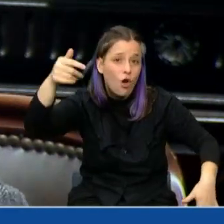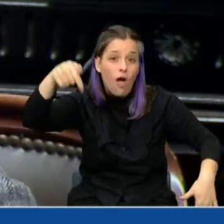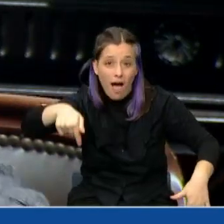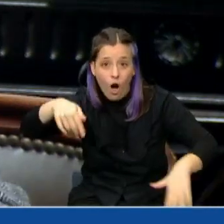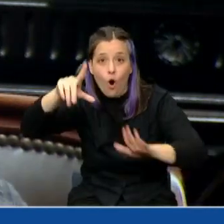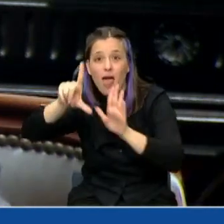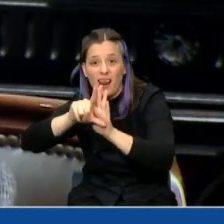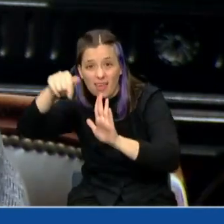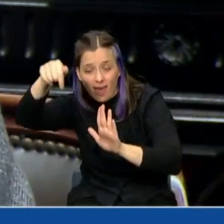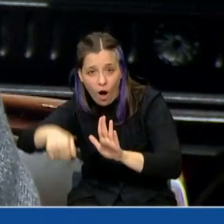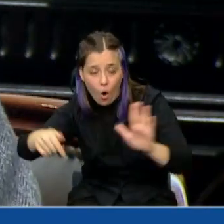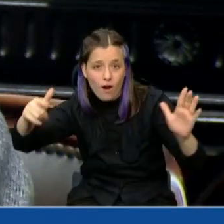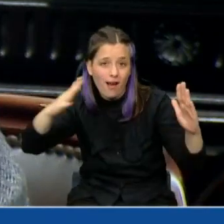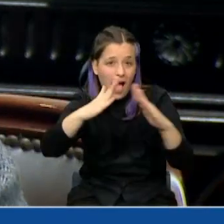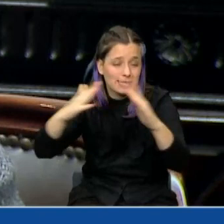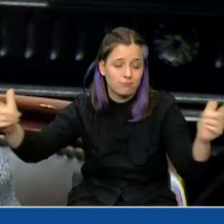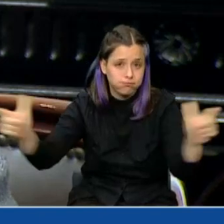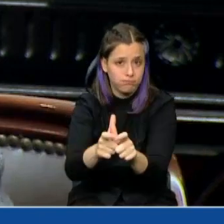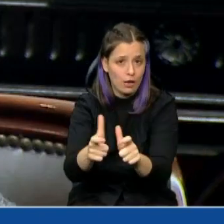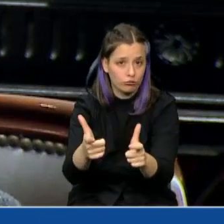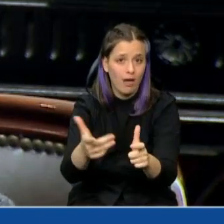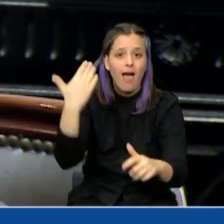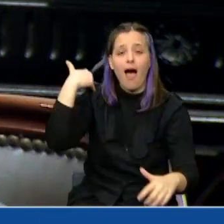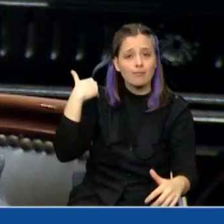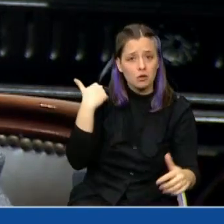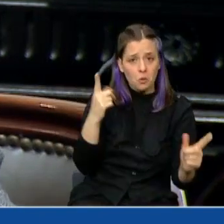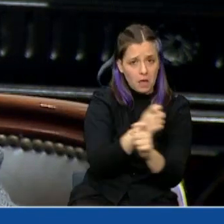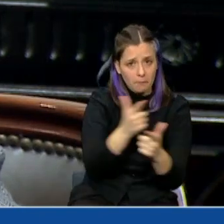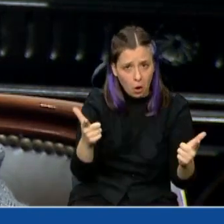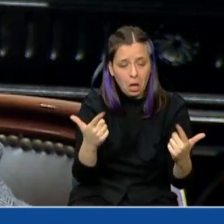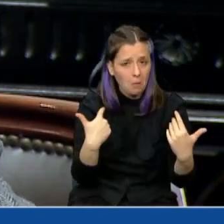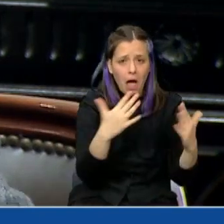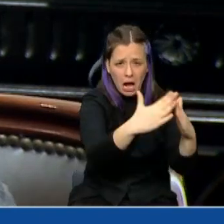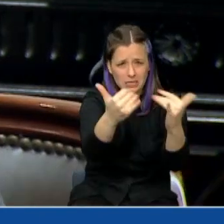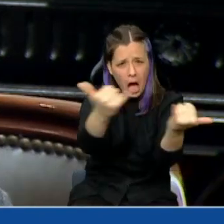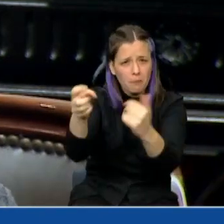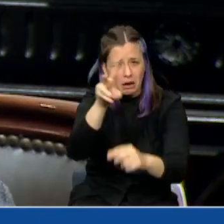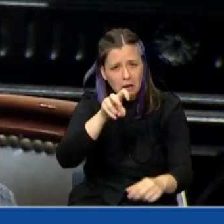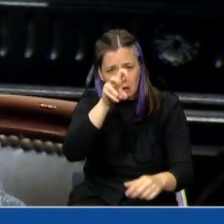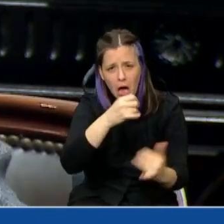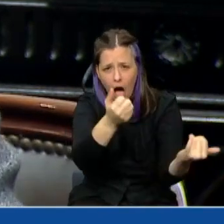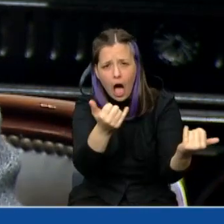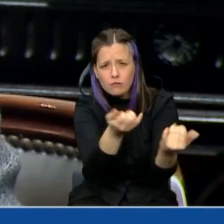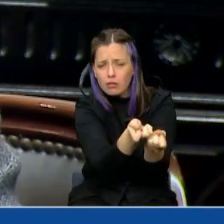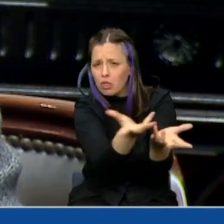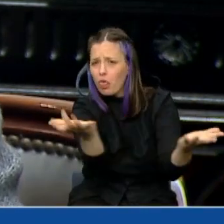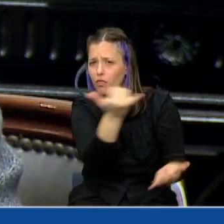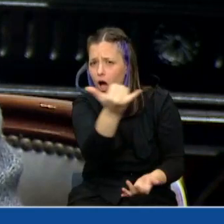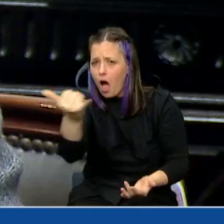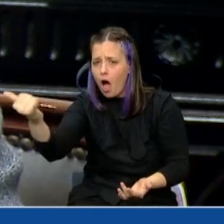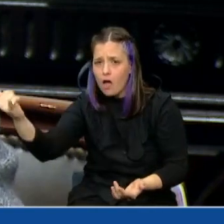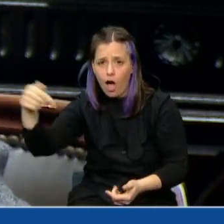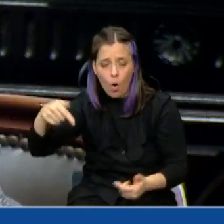en conseguir una vivienda para alquilar. De modo que luego de pensar y de verificar en la